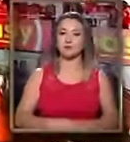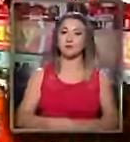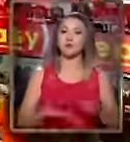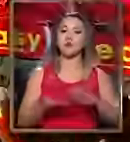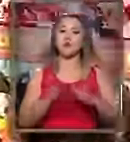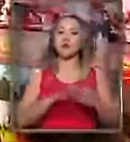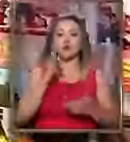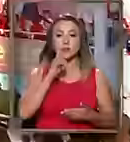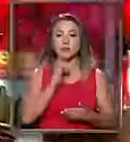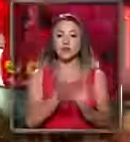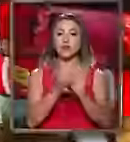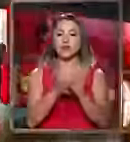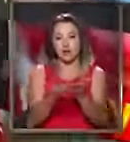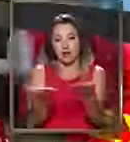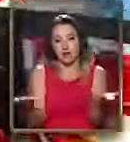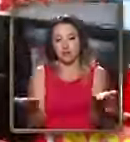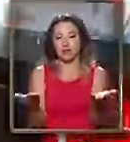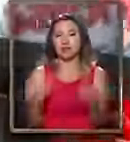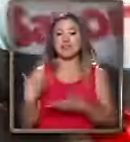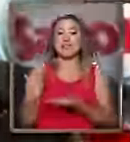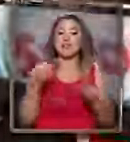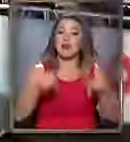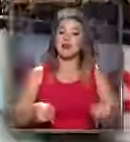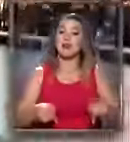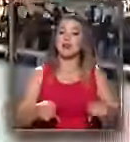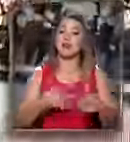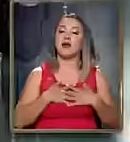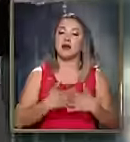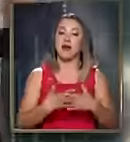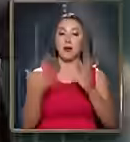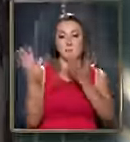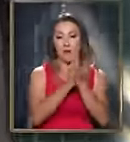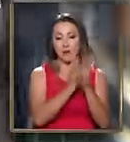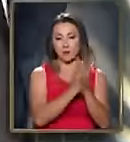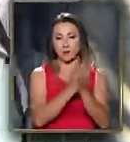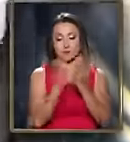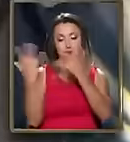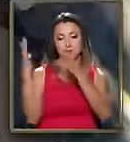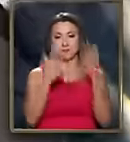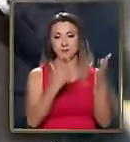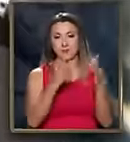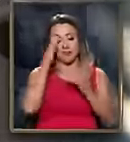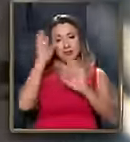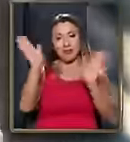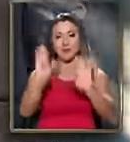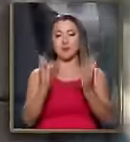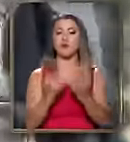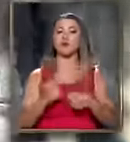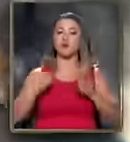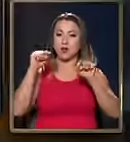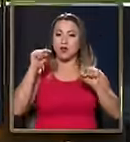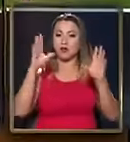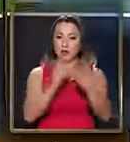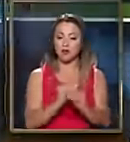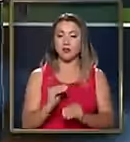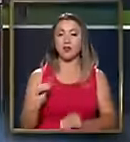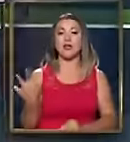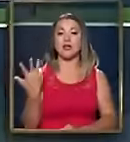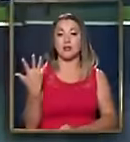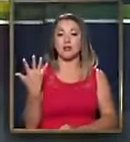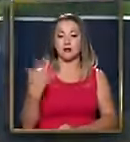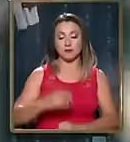Gracias. Gracias, Jajá. Recibe este aplauso. Y así despedimos a Jajá Calderón. Triunfó esta noche aquí en la Quinta